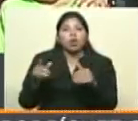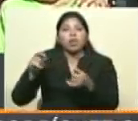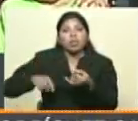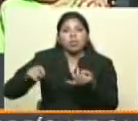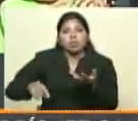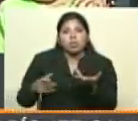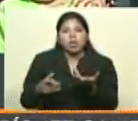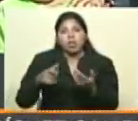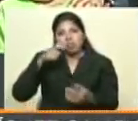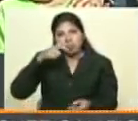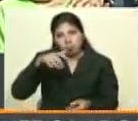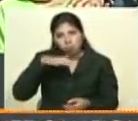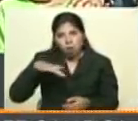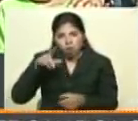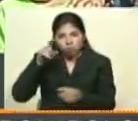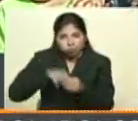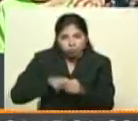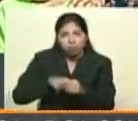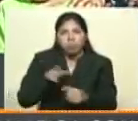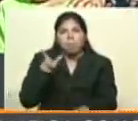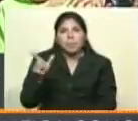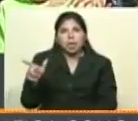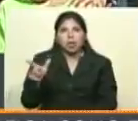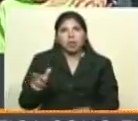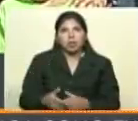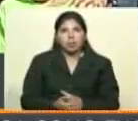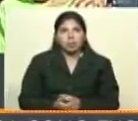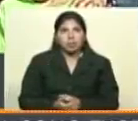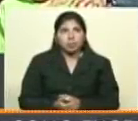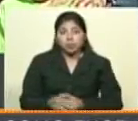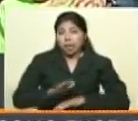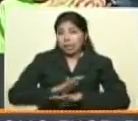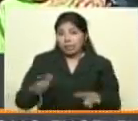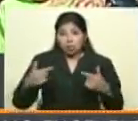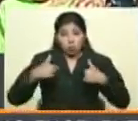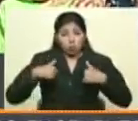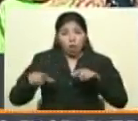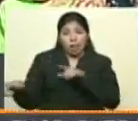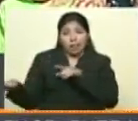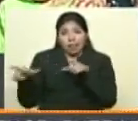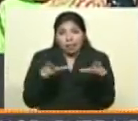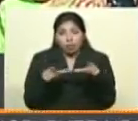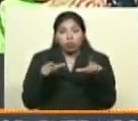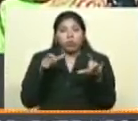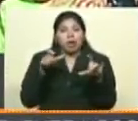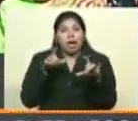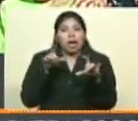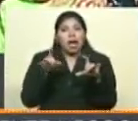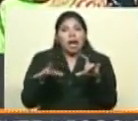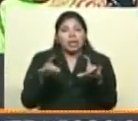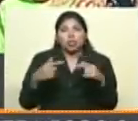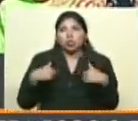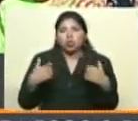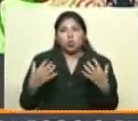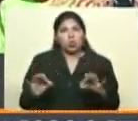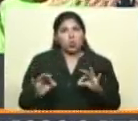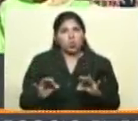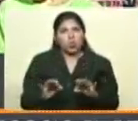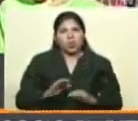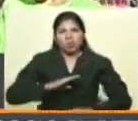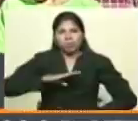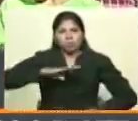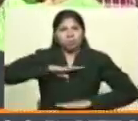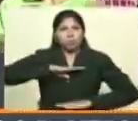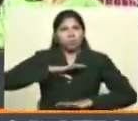En primer lugar, en todos los asuntos públicos. Así que tengo el carnet del Partido Socialista Unido de Venezuela. Me siento más completo, me siento